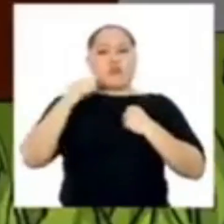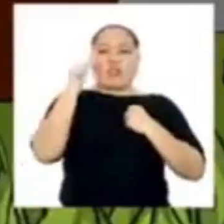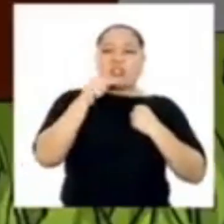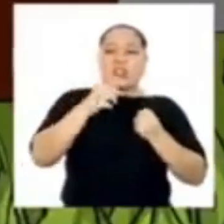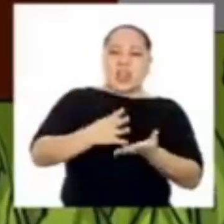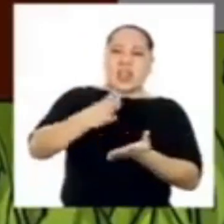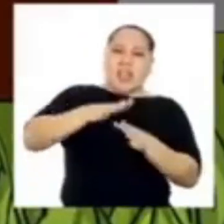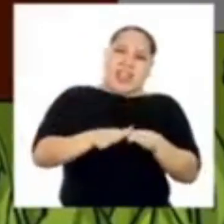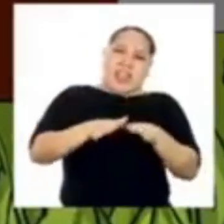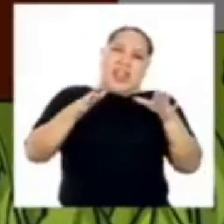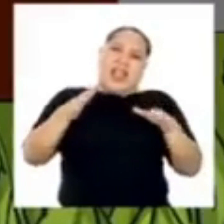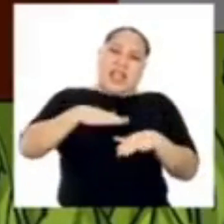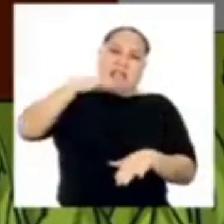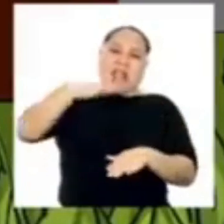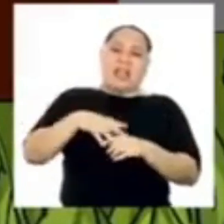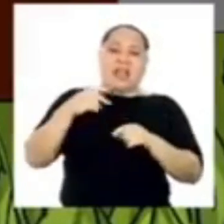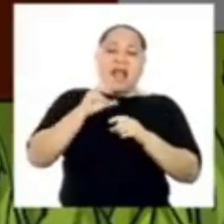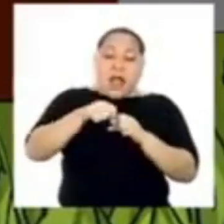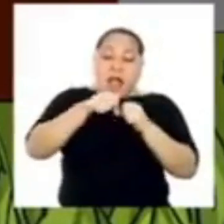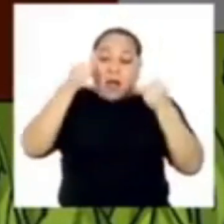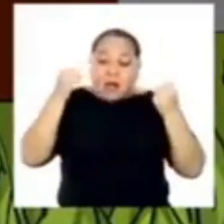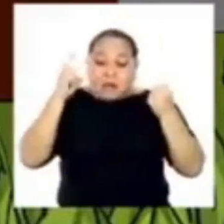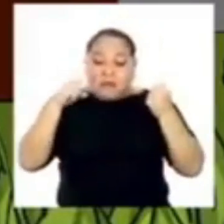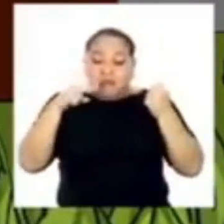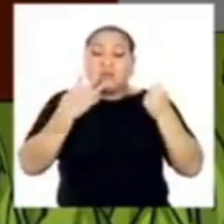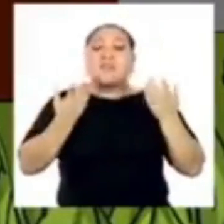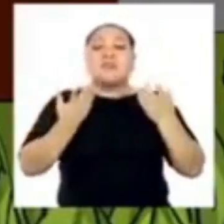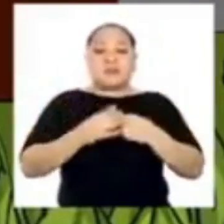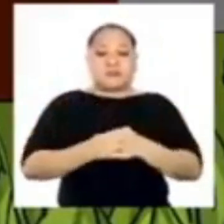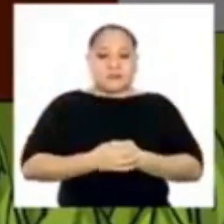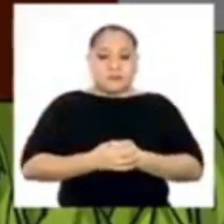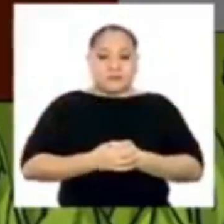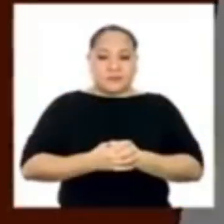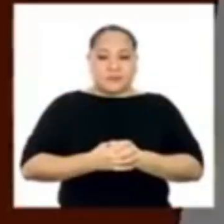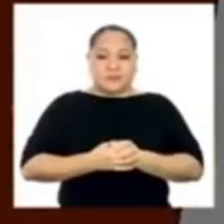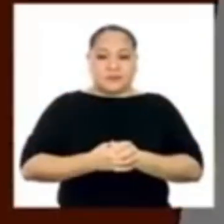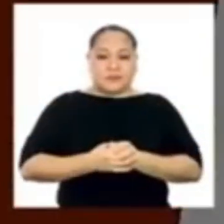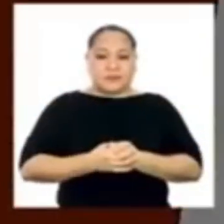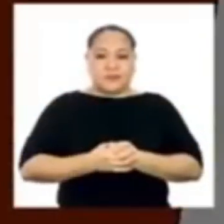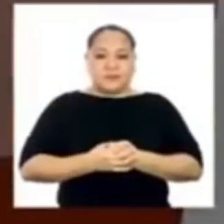¡Cocó! Aquí está el tacho más grande. Ábrelo, Sammy. ¿Qué ves?